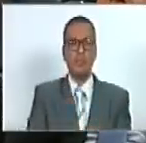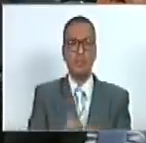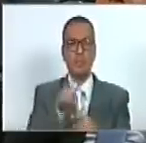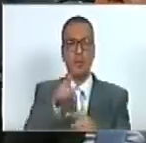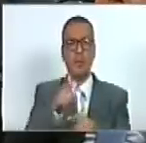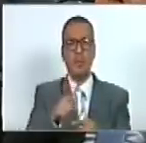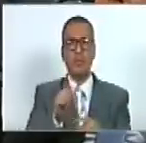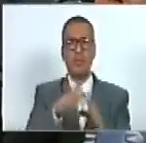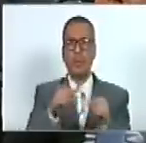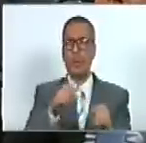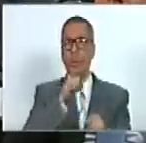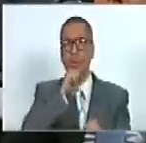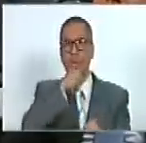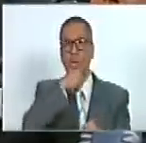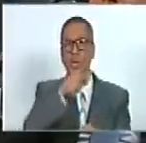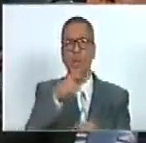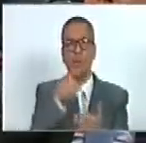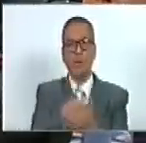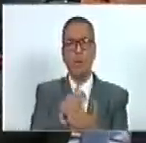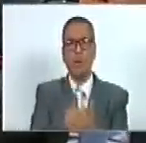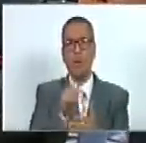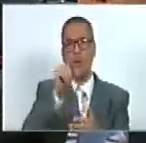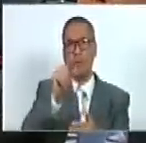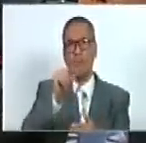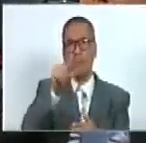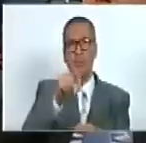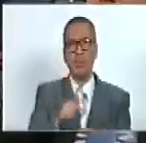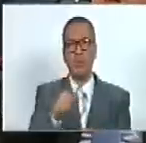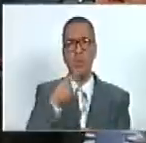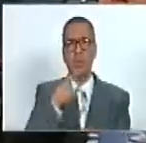los pensionados. Creo que, señor presidente,